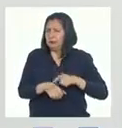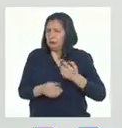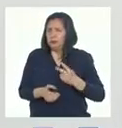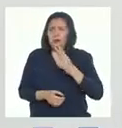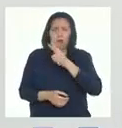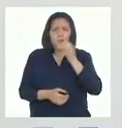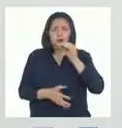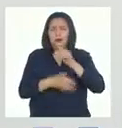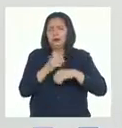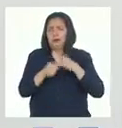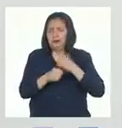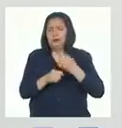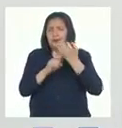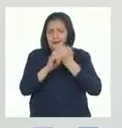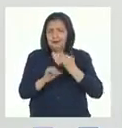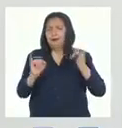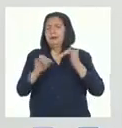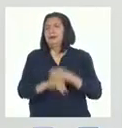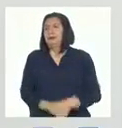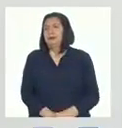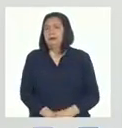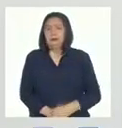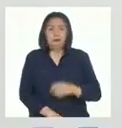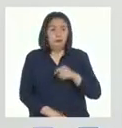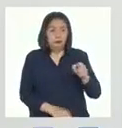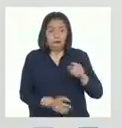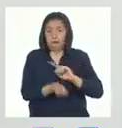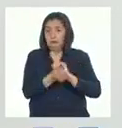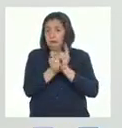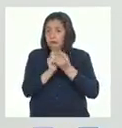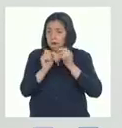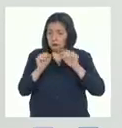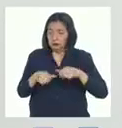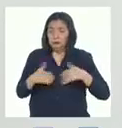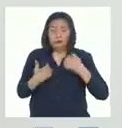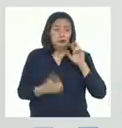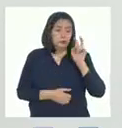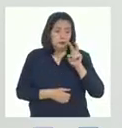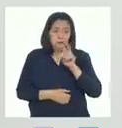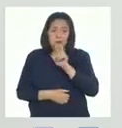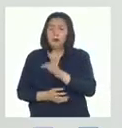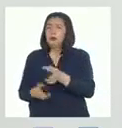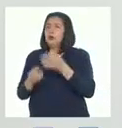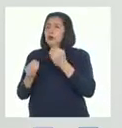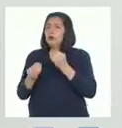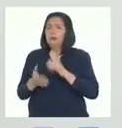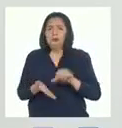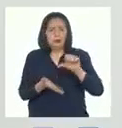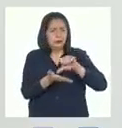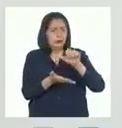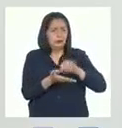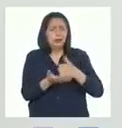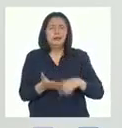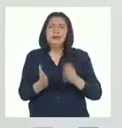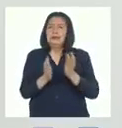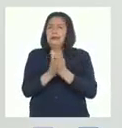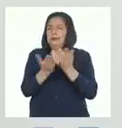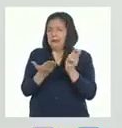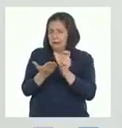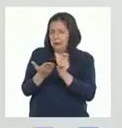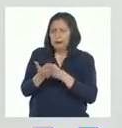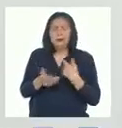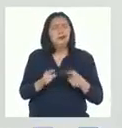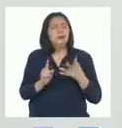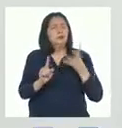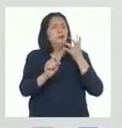últimos 200 años de su independencia. Estos cambios lo podemos observar a través de las artes, la literatura y